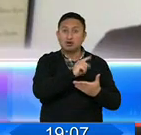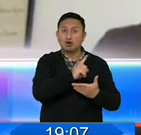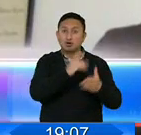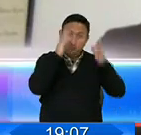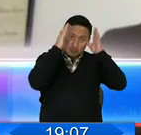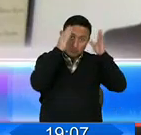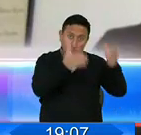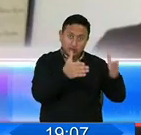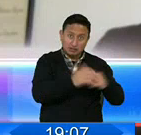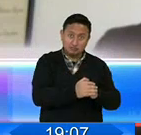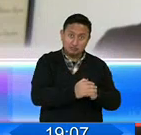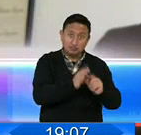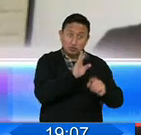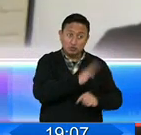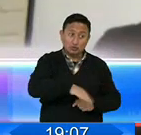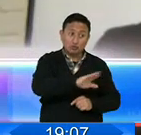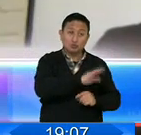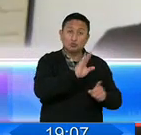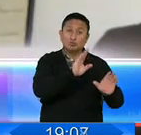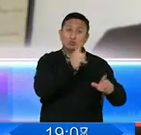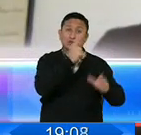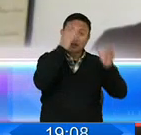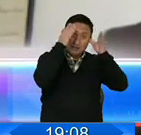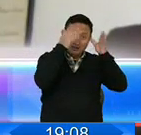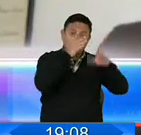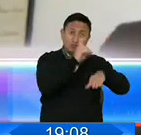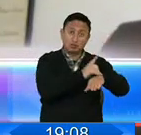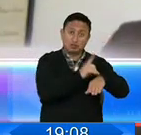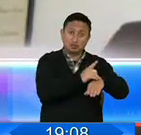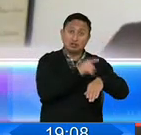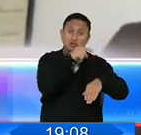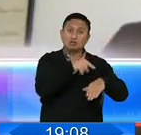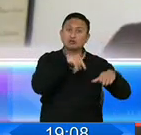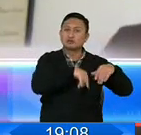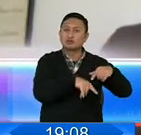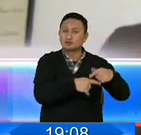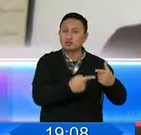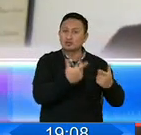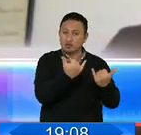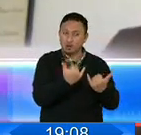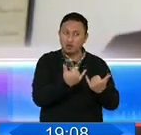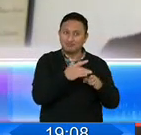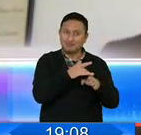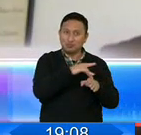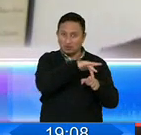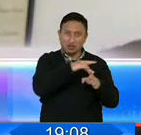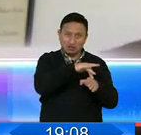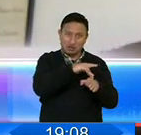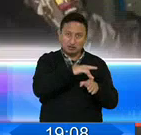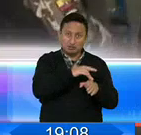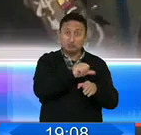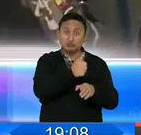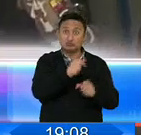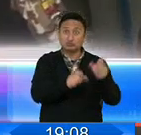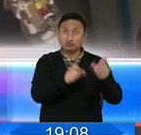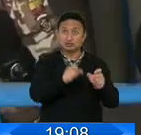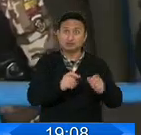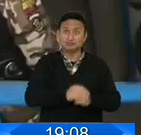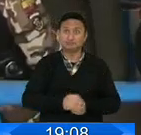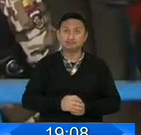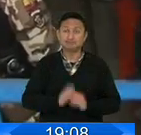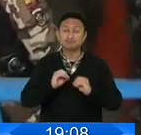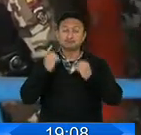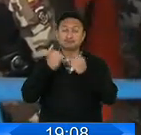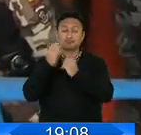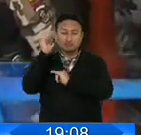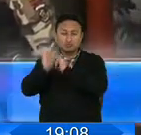que privilegie la atención médica porque ellos están en una condición de vulnerabilidad frente a otras personas. Organismos